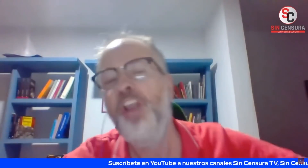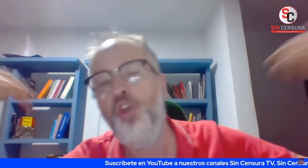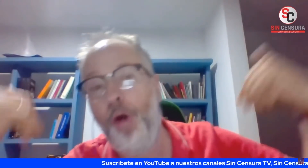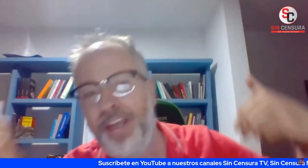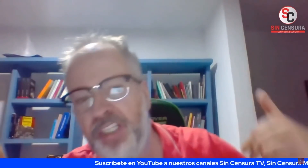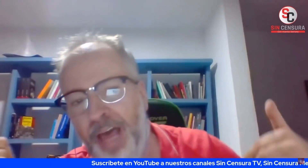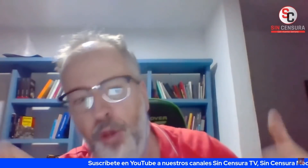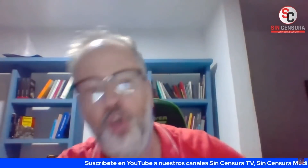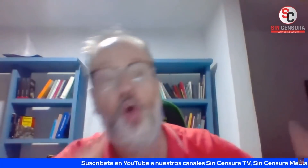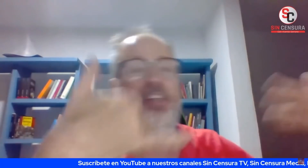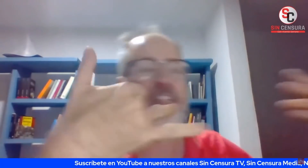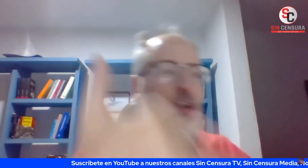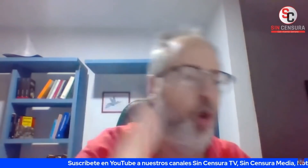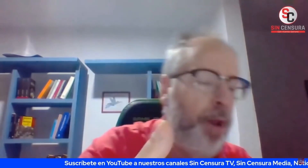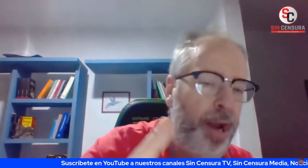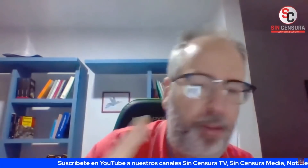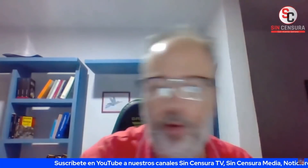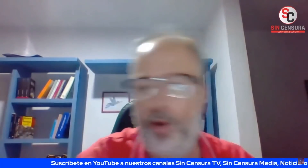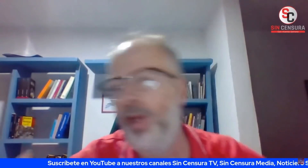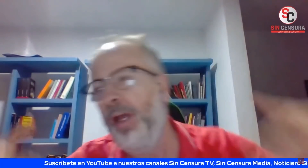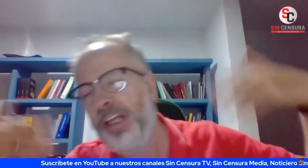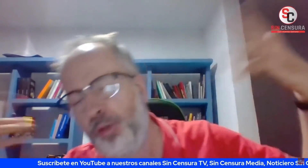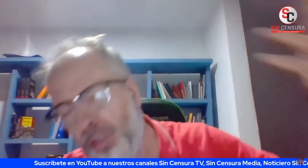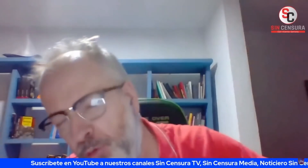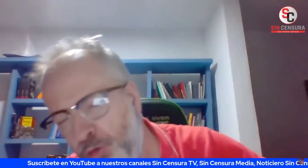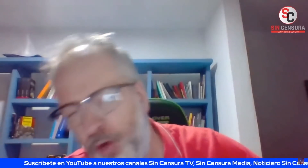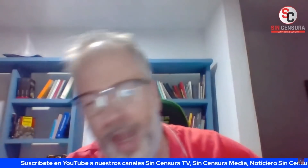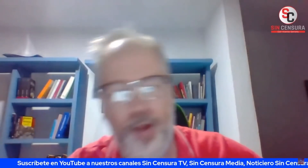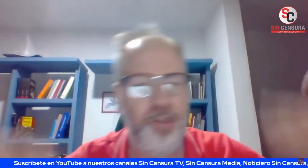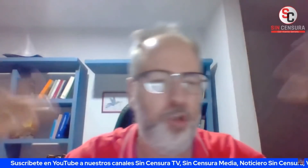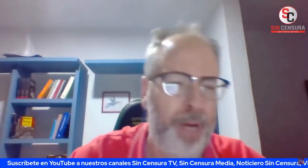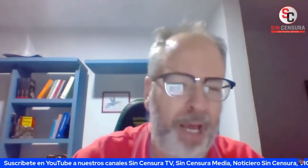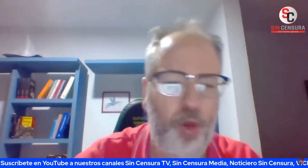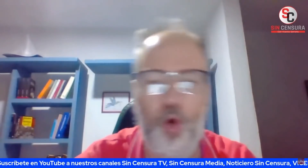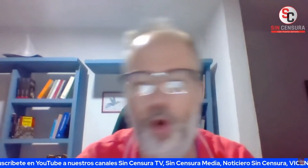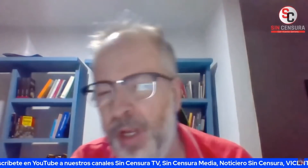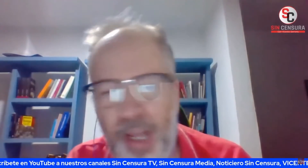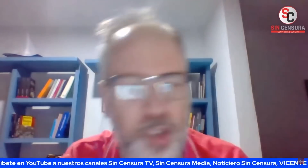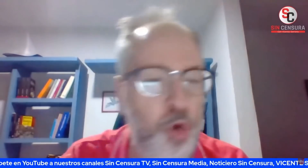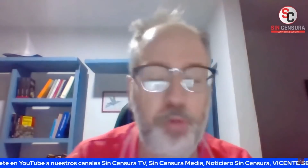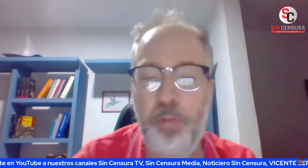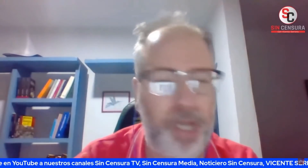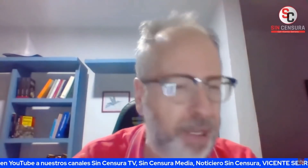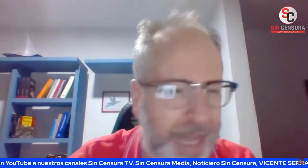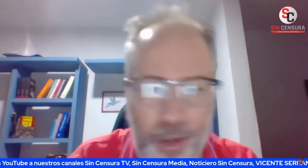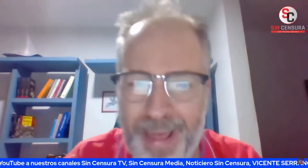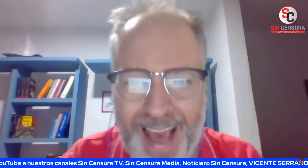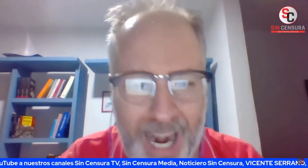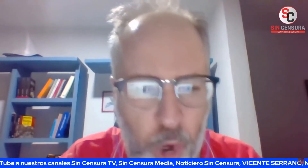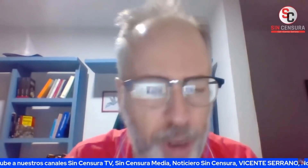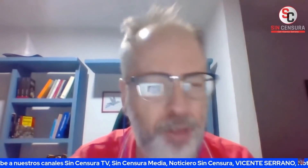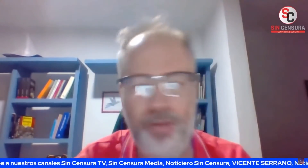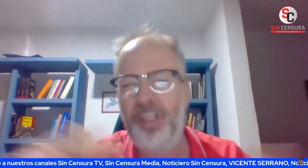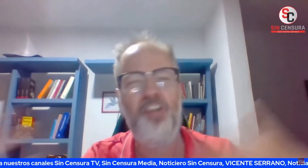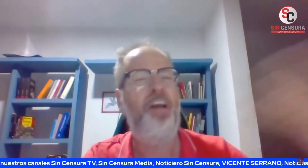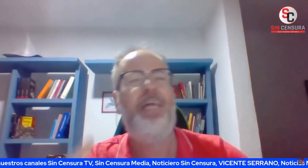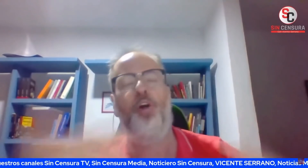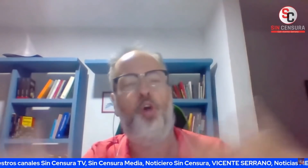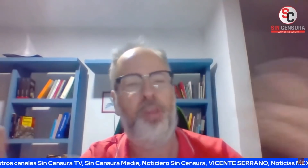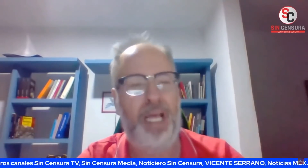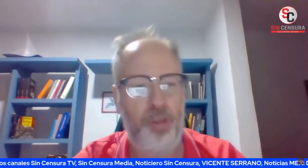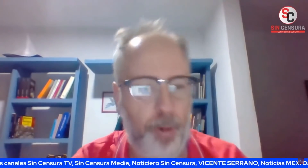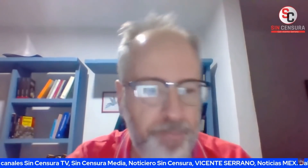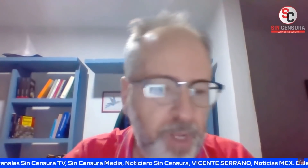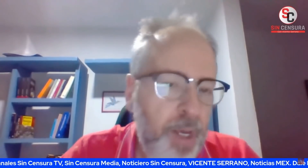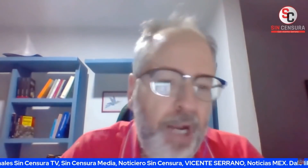conozco, yo he estado, yo he sido gobernador, he sido alto funcionario, he sido embajador, he sido subsecretario de algo, entonces yo ahí te